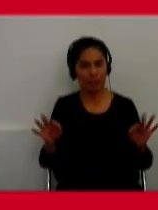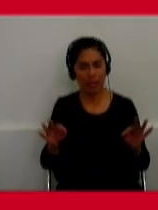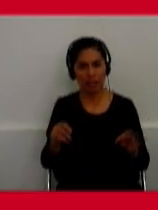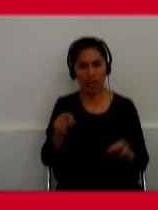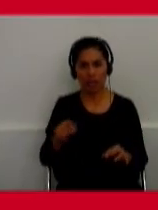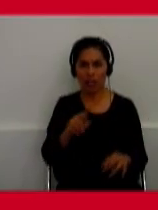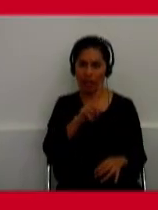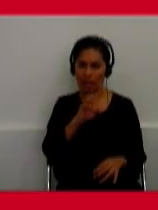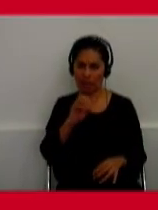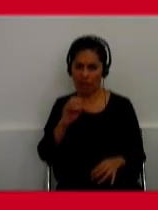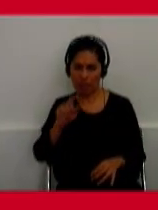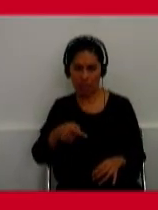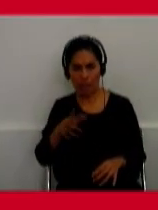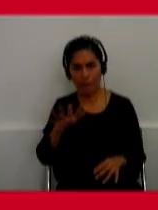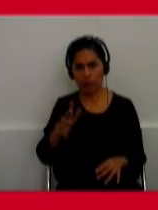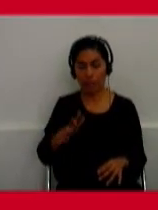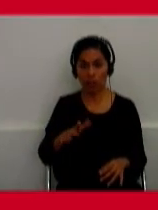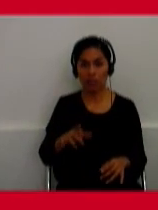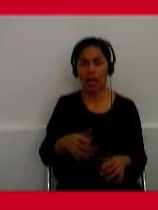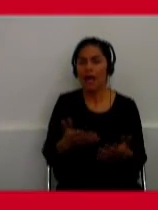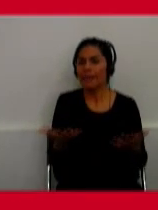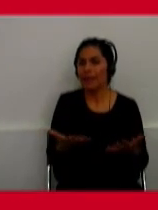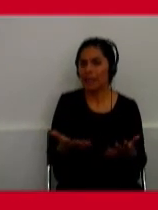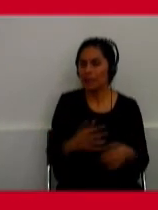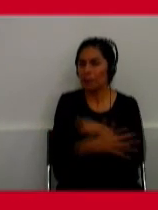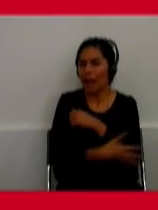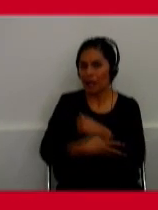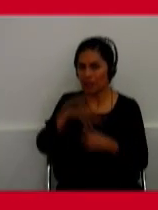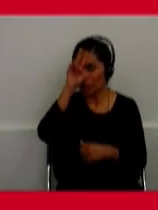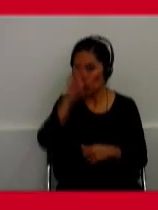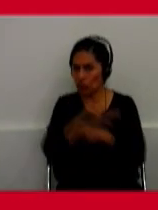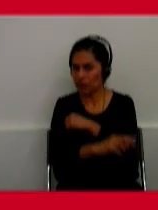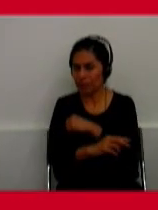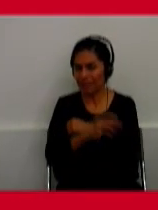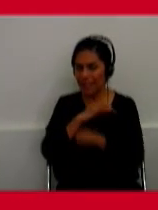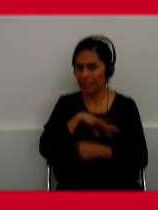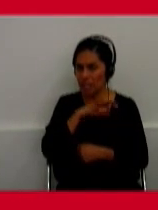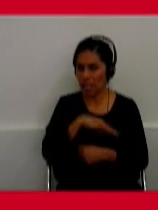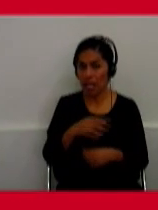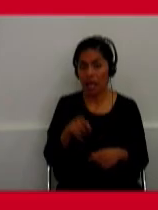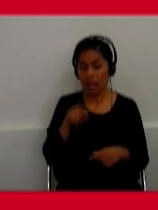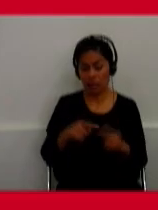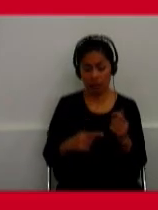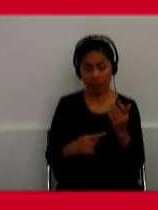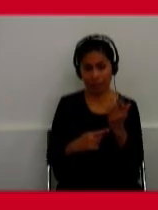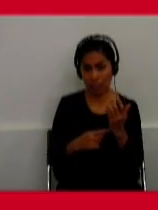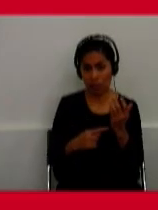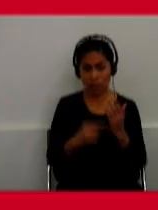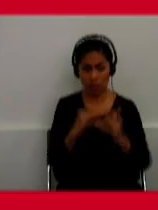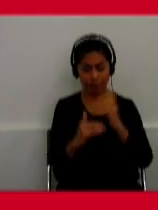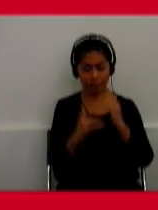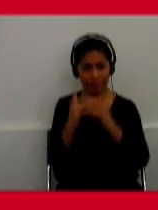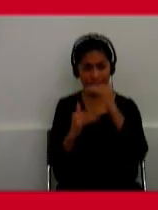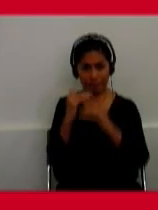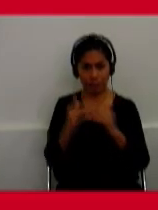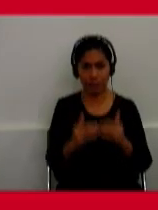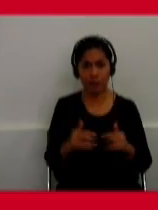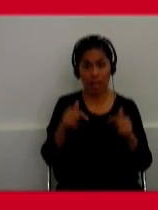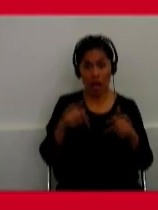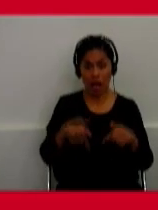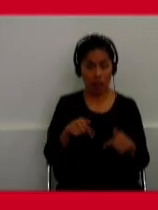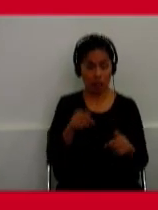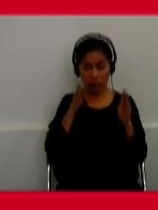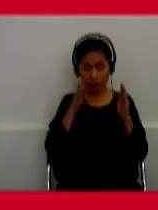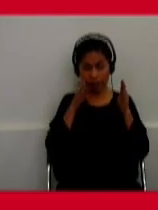enormes entre Perú y Chile que manejan este tipo de tecnología, ¿no? Que está avanzando. Y normalmente, ahora la mayoría está apuntando a